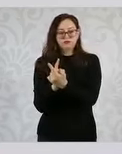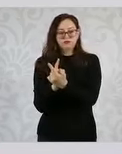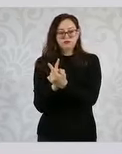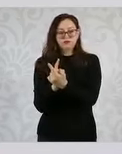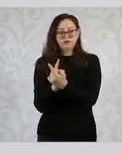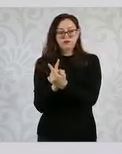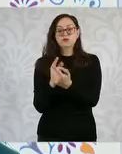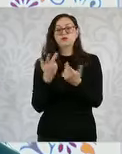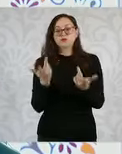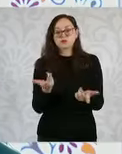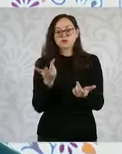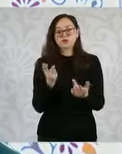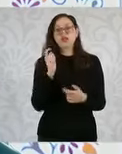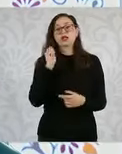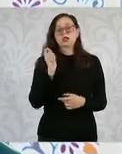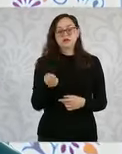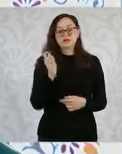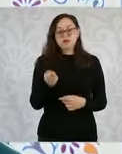personal de salud